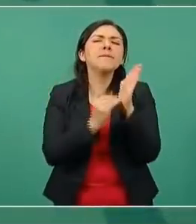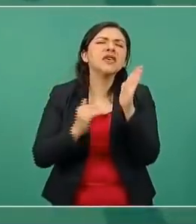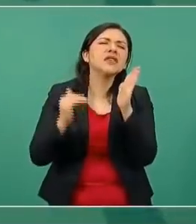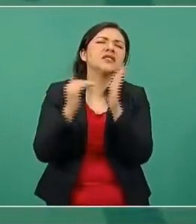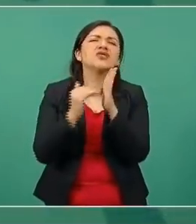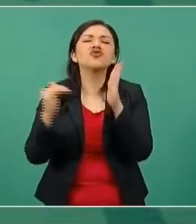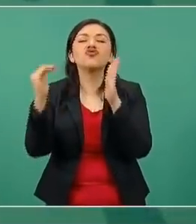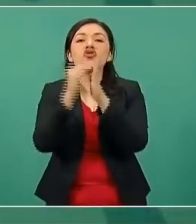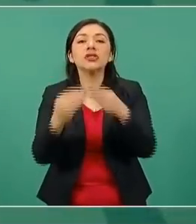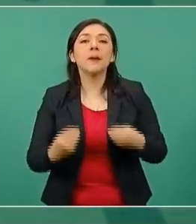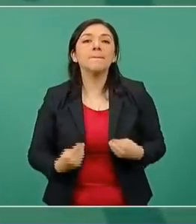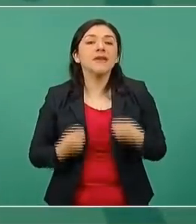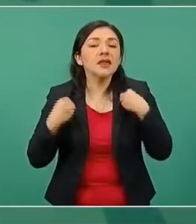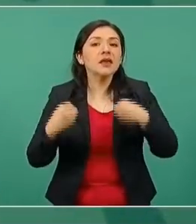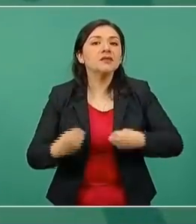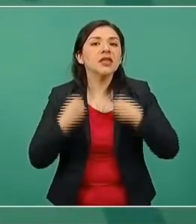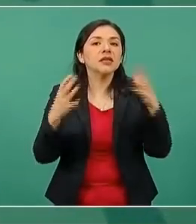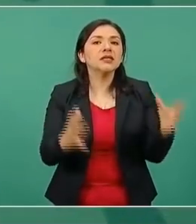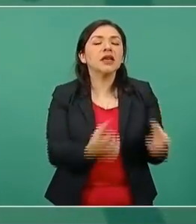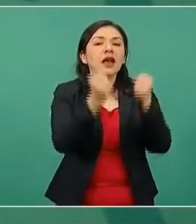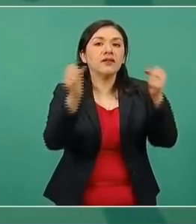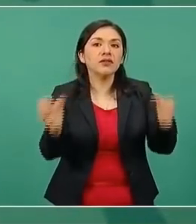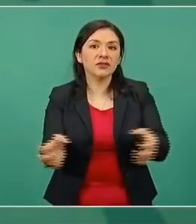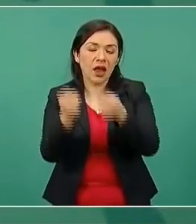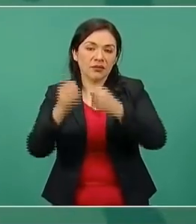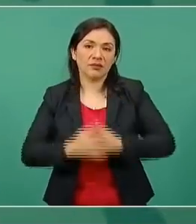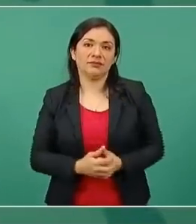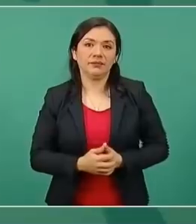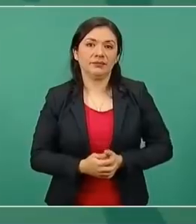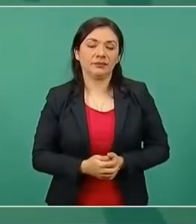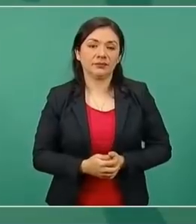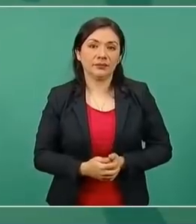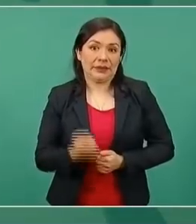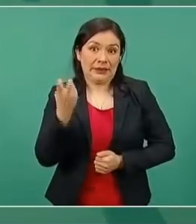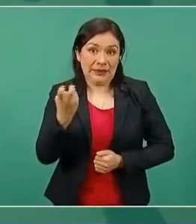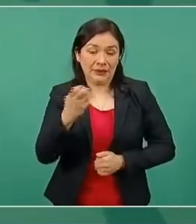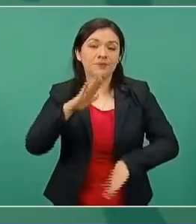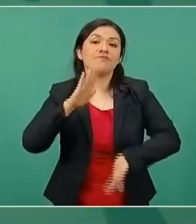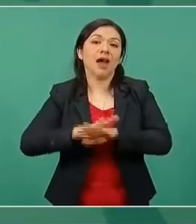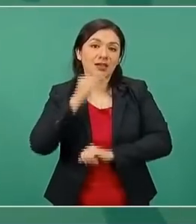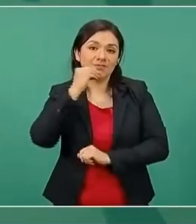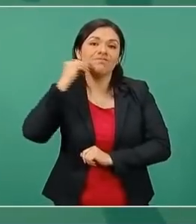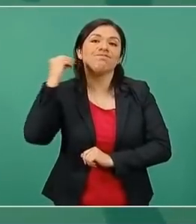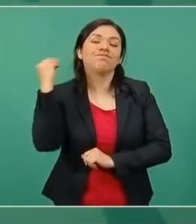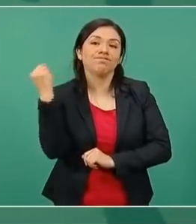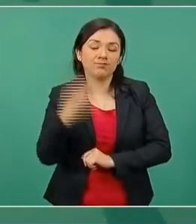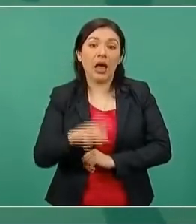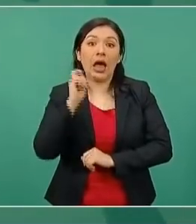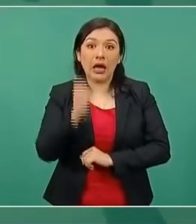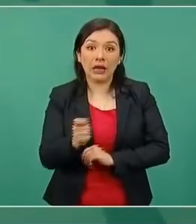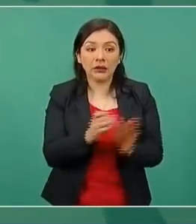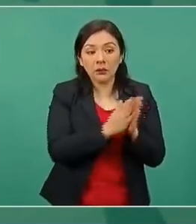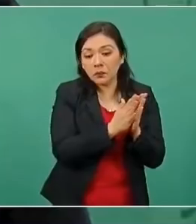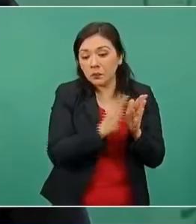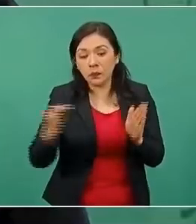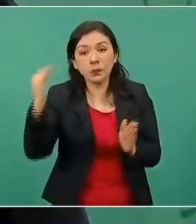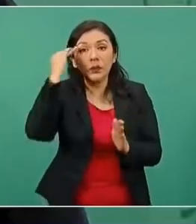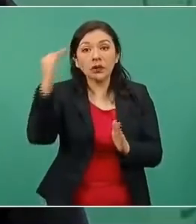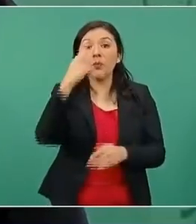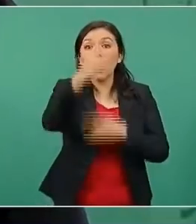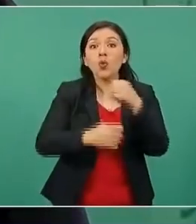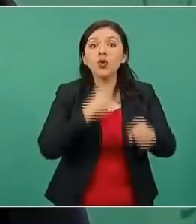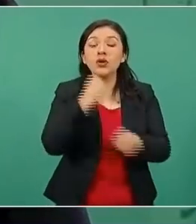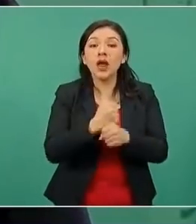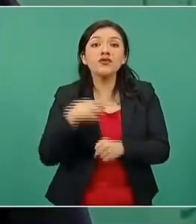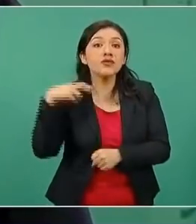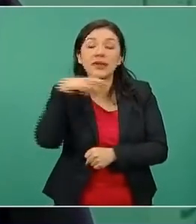millones de vidas. Eso fue una cosa extraordinaria, que un año se contara con una